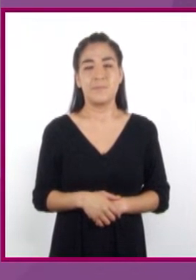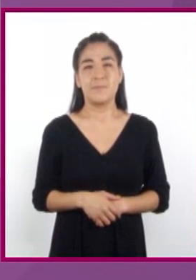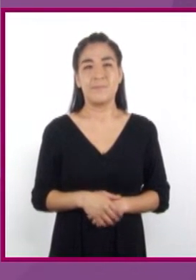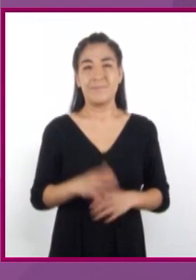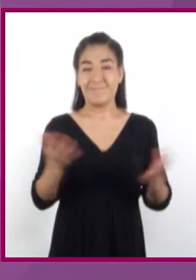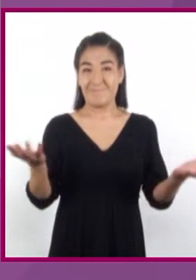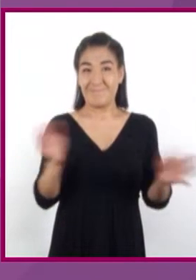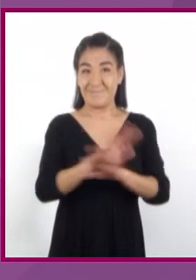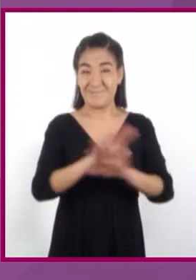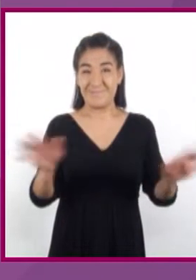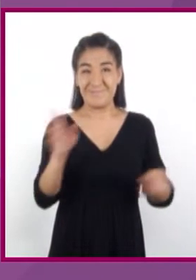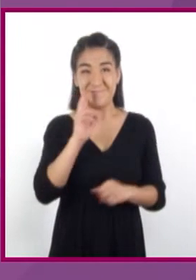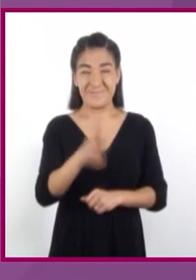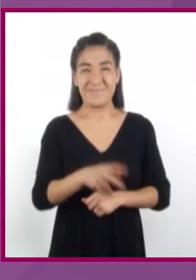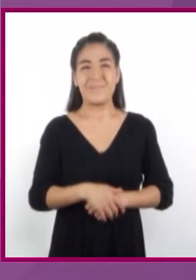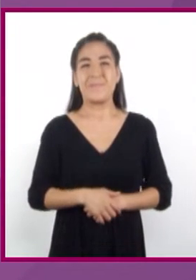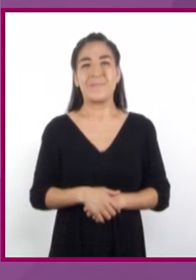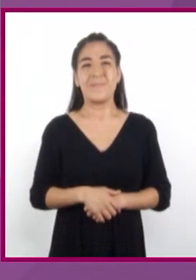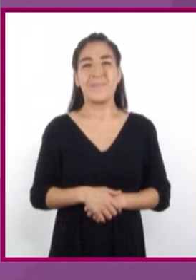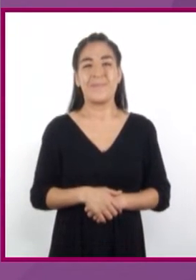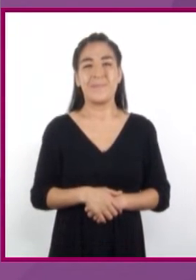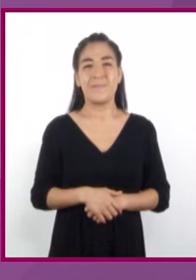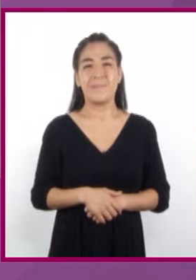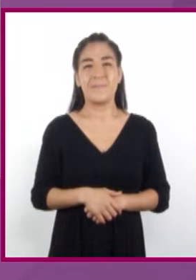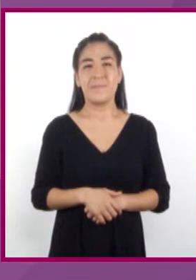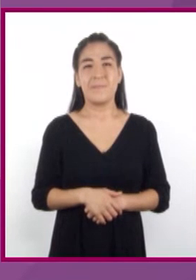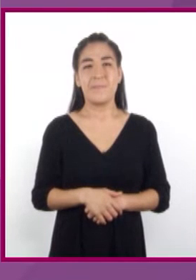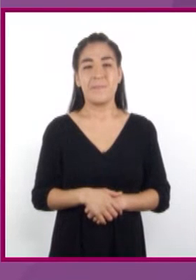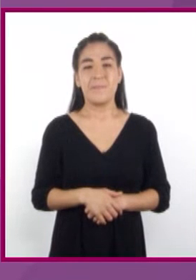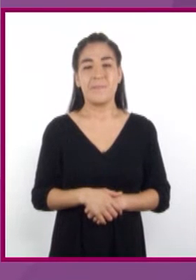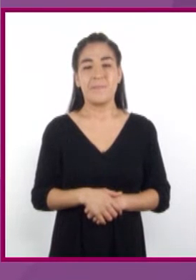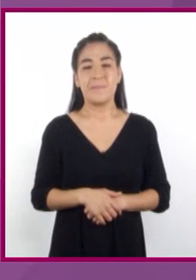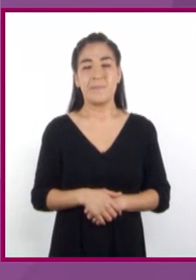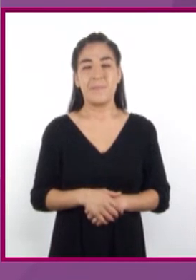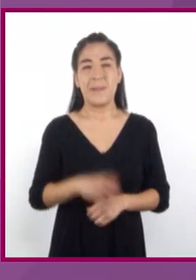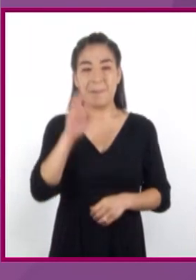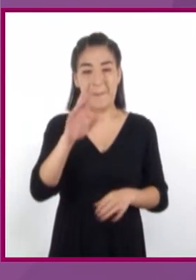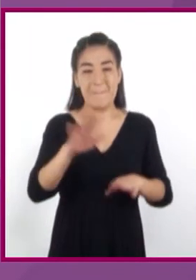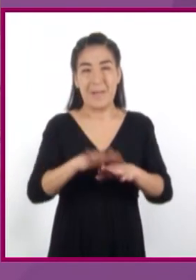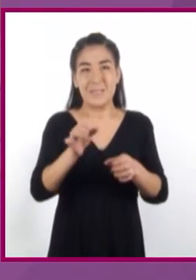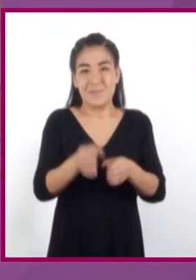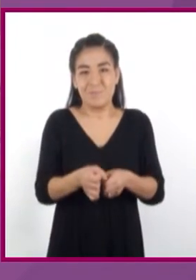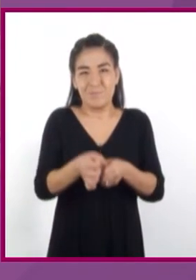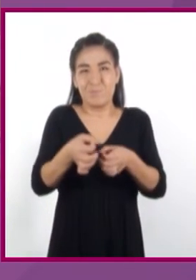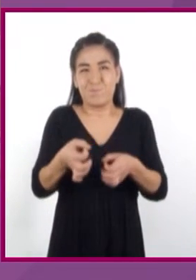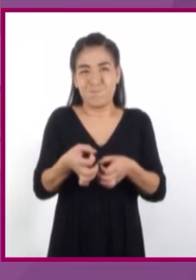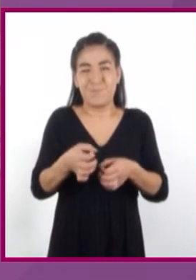ahí está. Se hizo más grande.